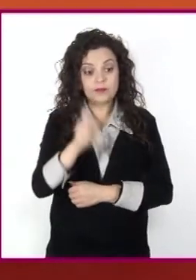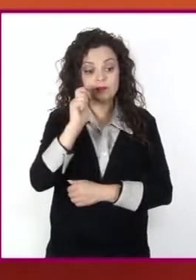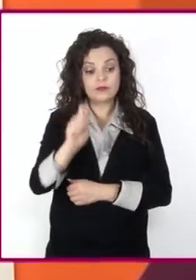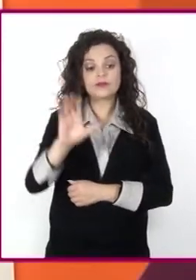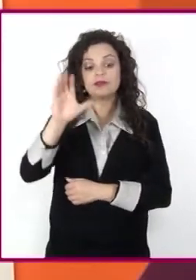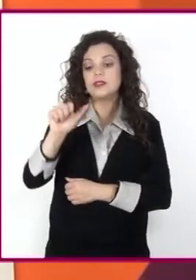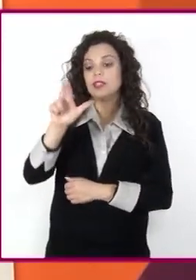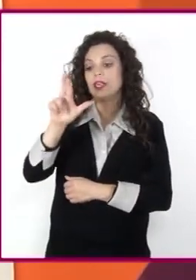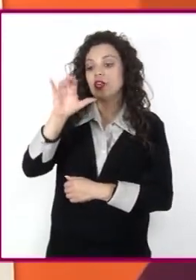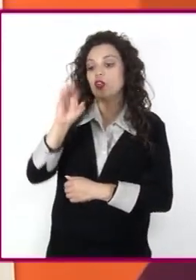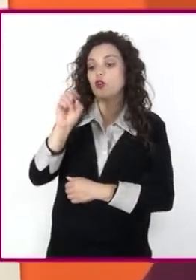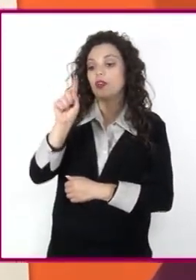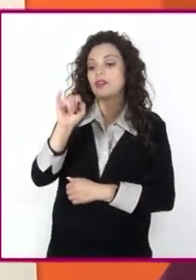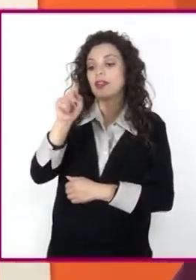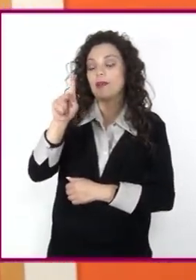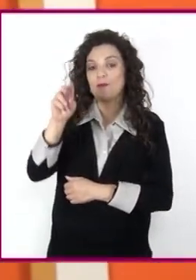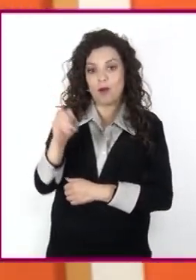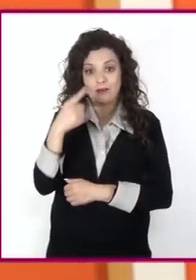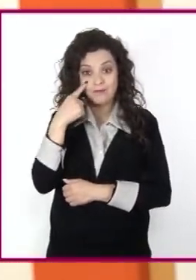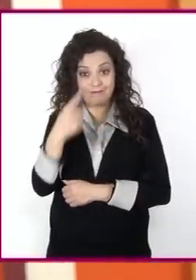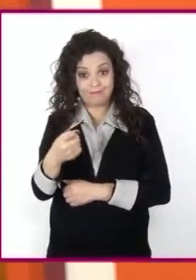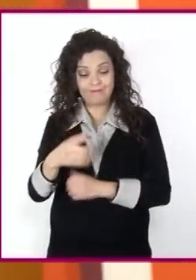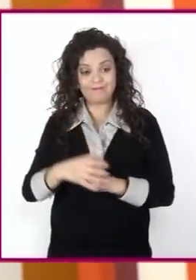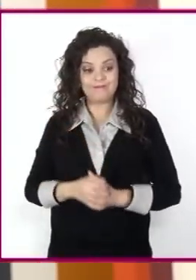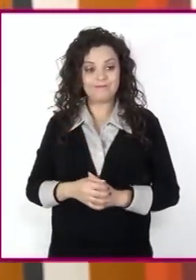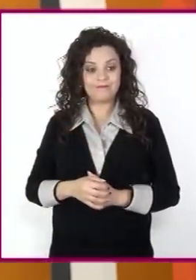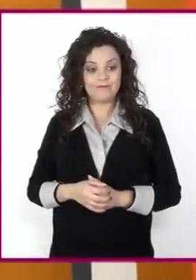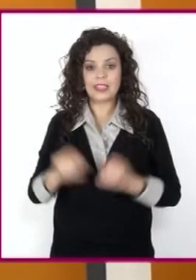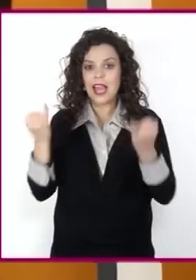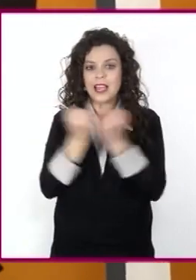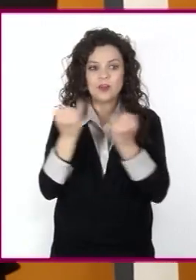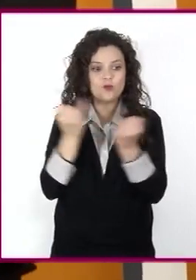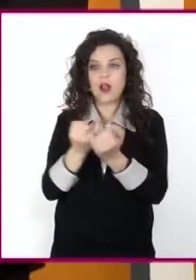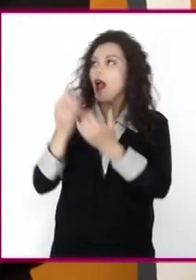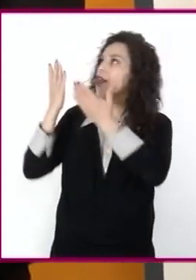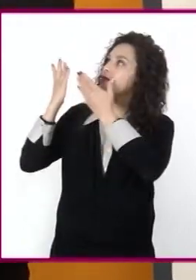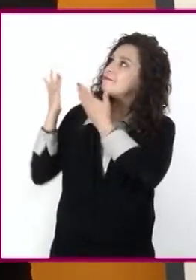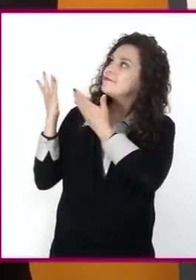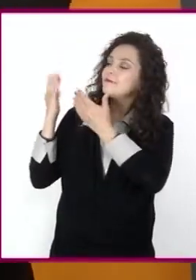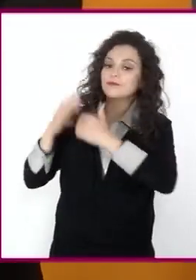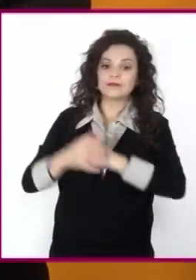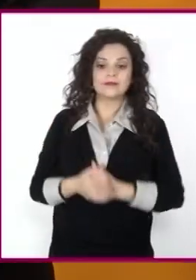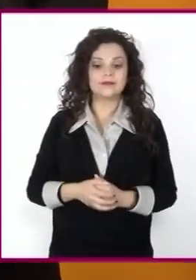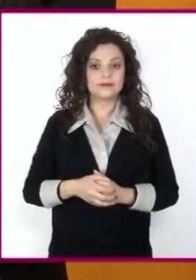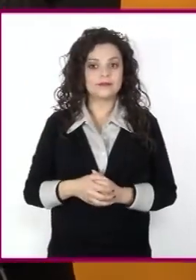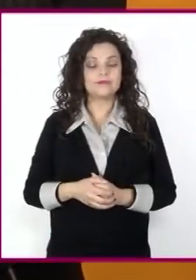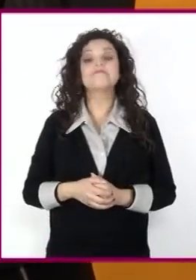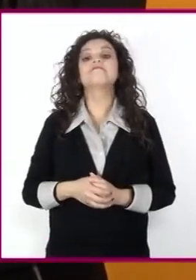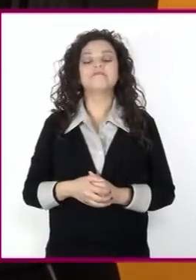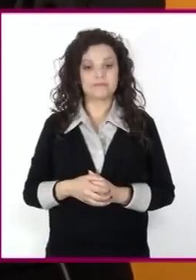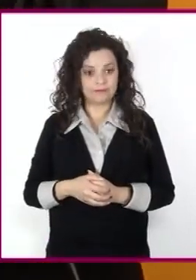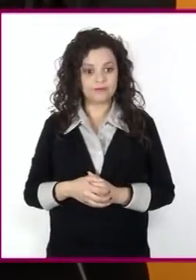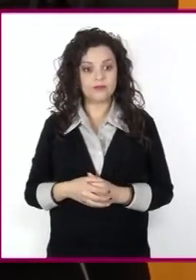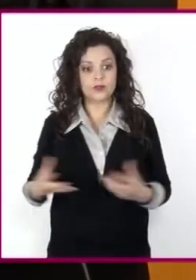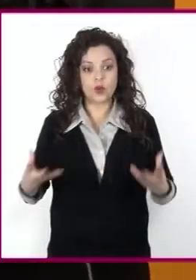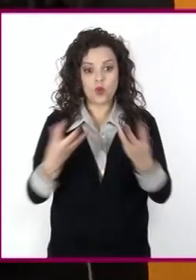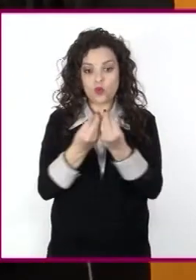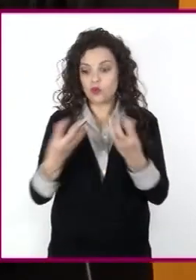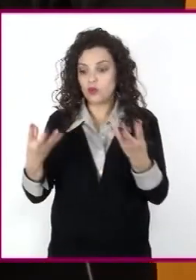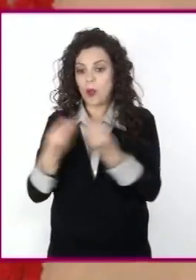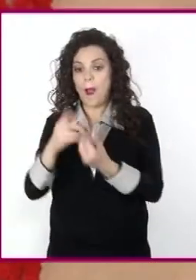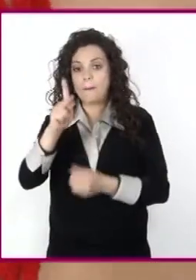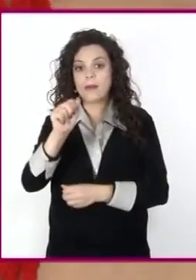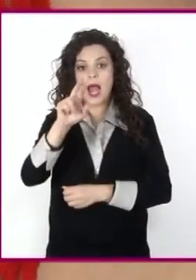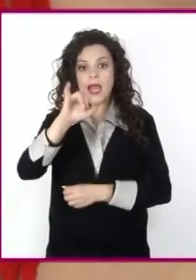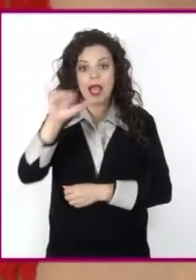cariotipo. Muy bien, un cariotipo como este. Los cromosomas se ordenan en parejas, con el